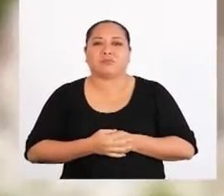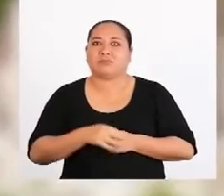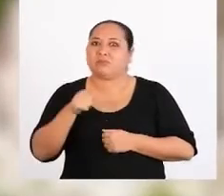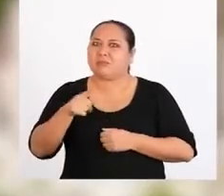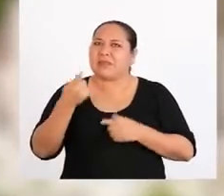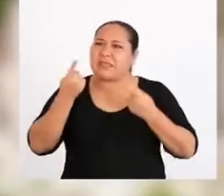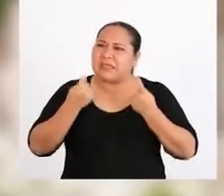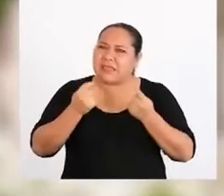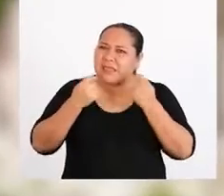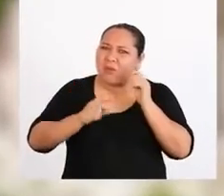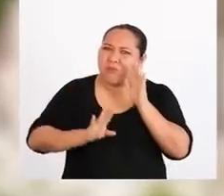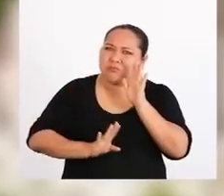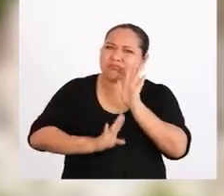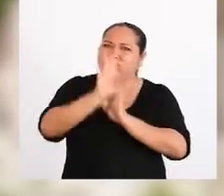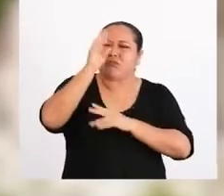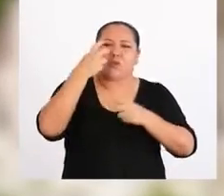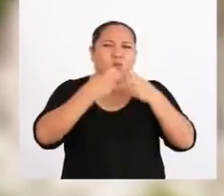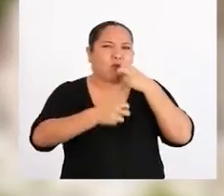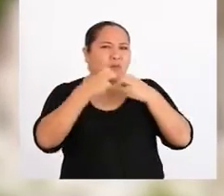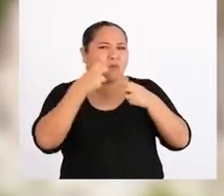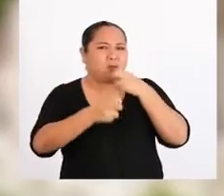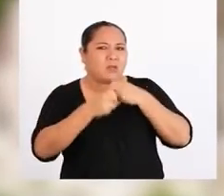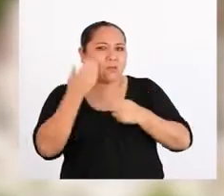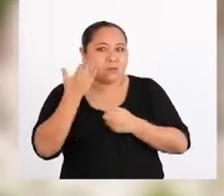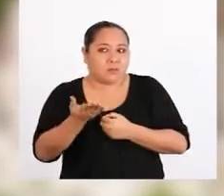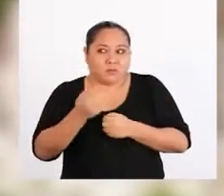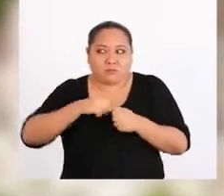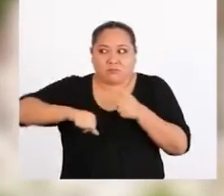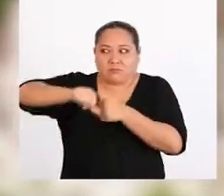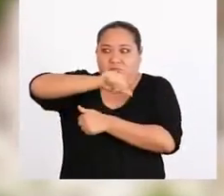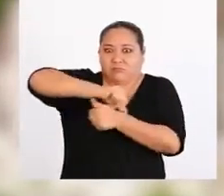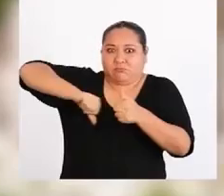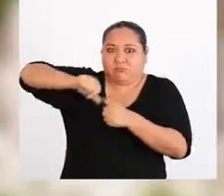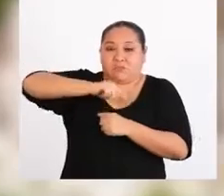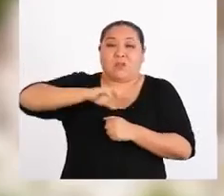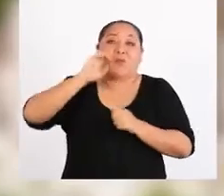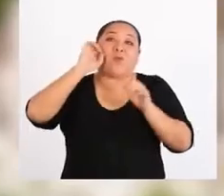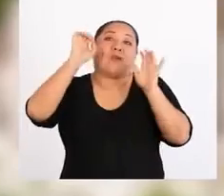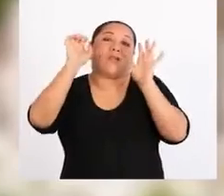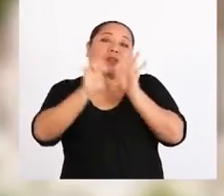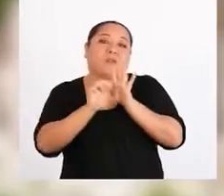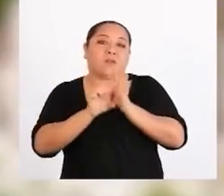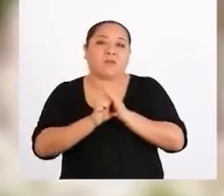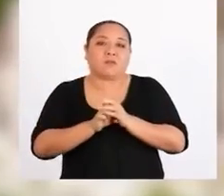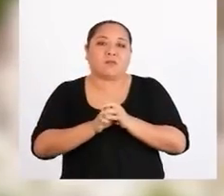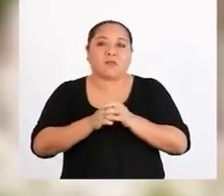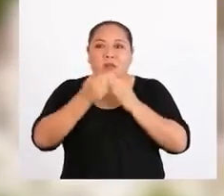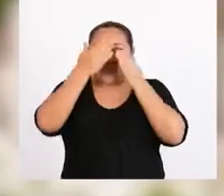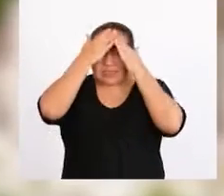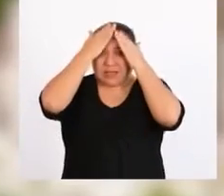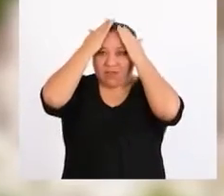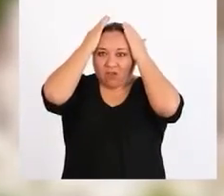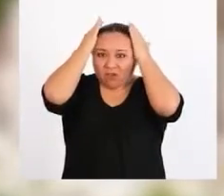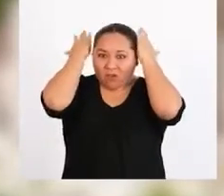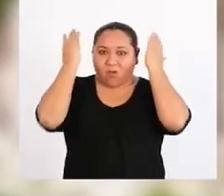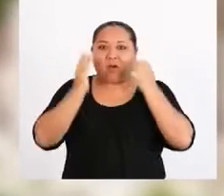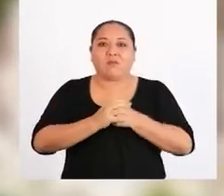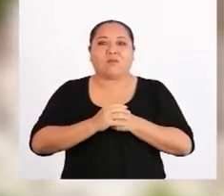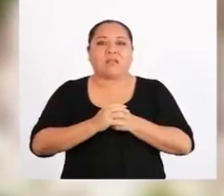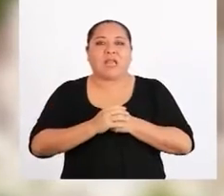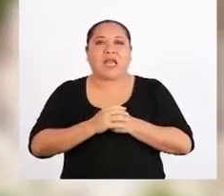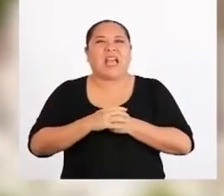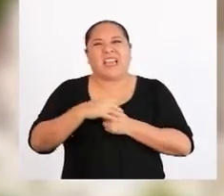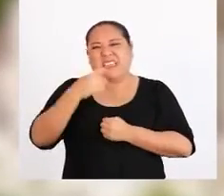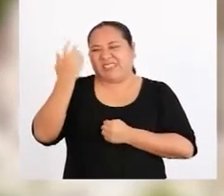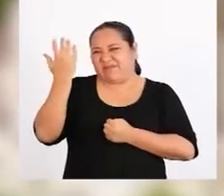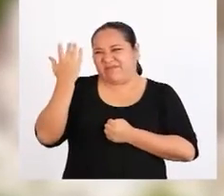Hizo todo lo necesario para superar las adversas circunstancias que lo rodeaban, como por ejemplo, se afeitó la cabeza para resistir la